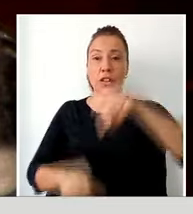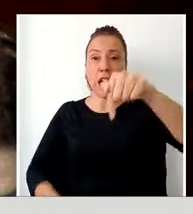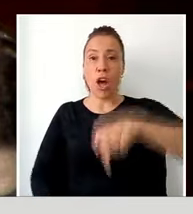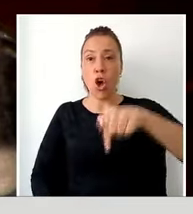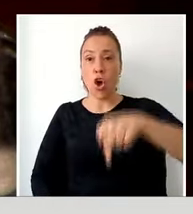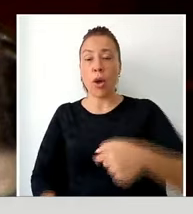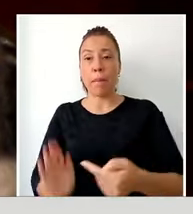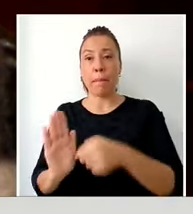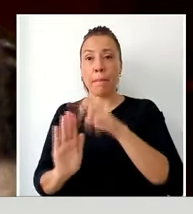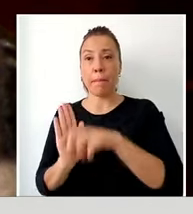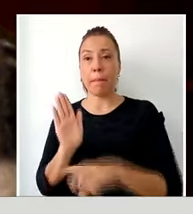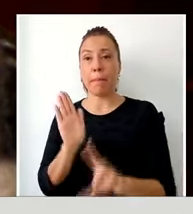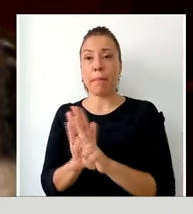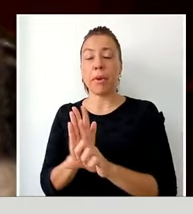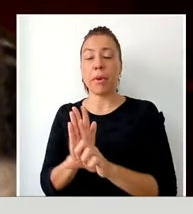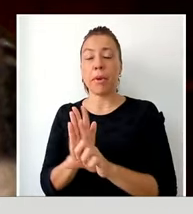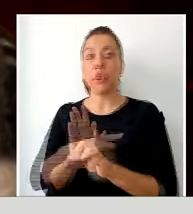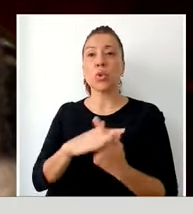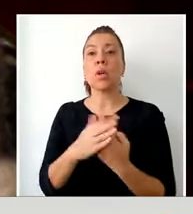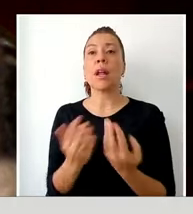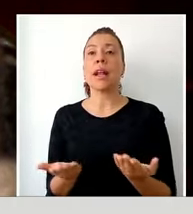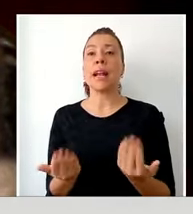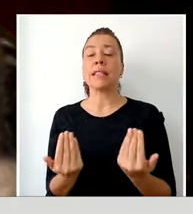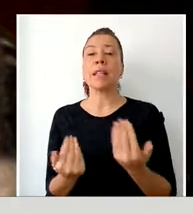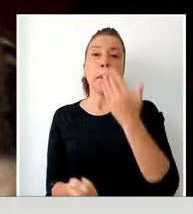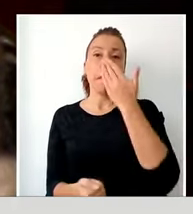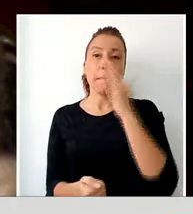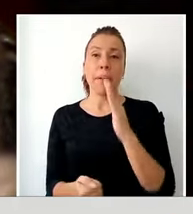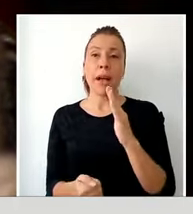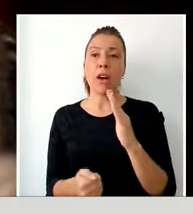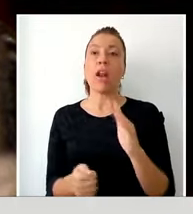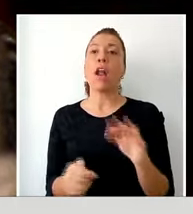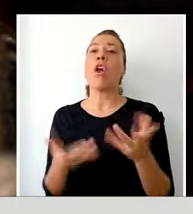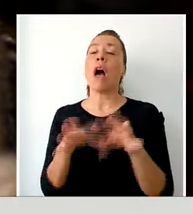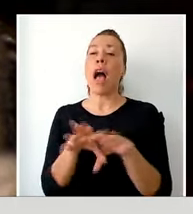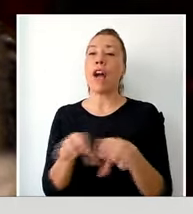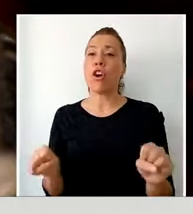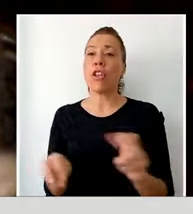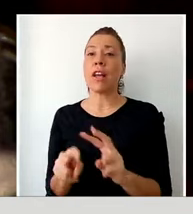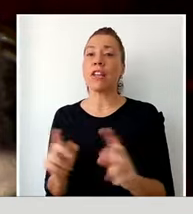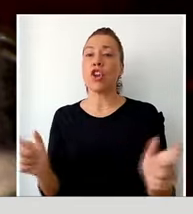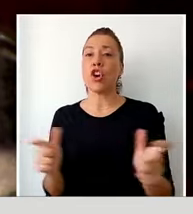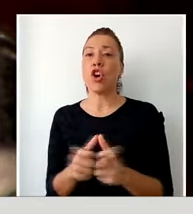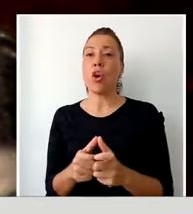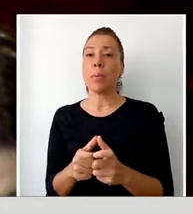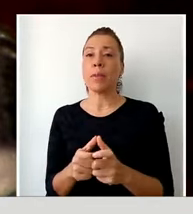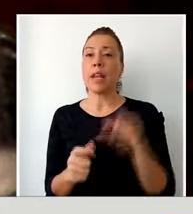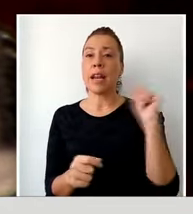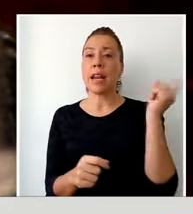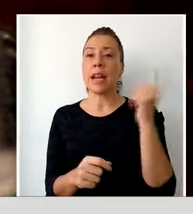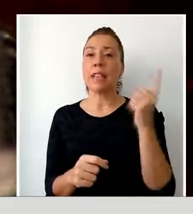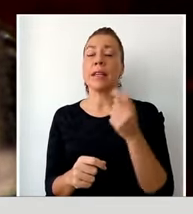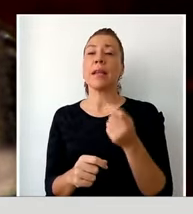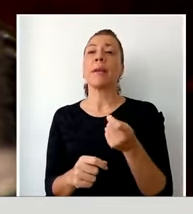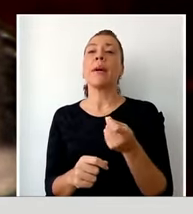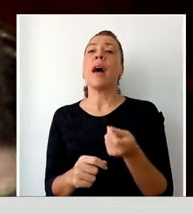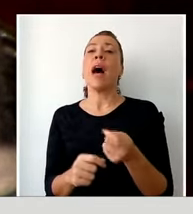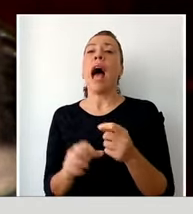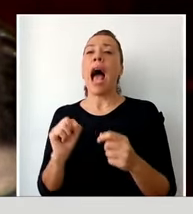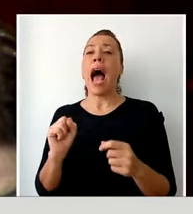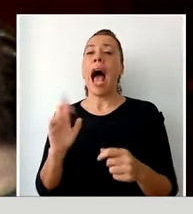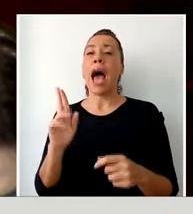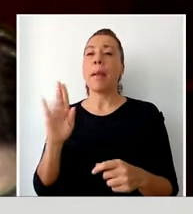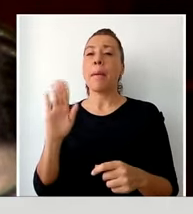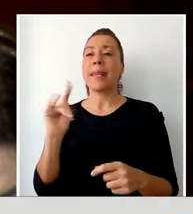de ley nació de la necesidad de mejorar el auto acordado que había dictado el comité Nacional de arbitraje deportivo en particular